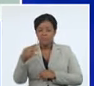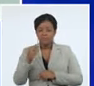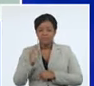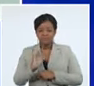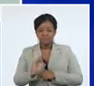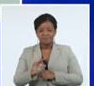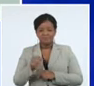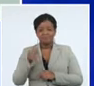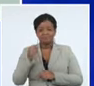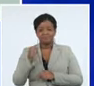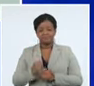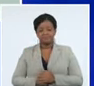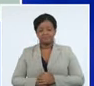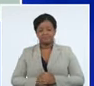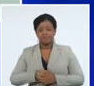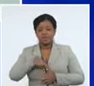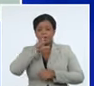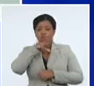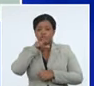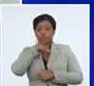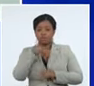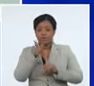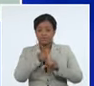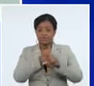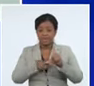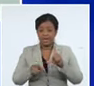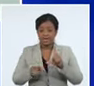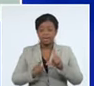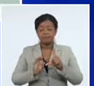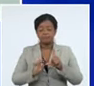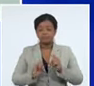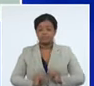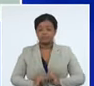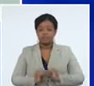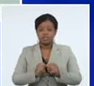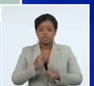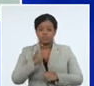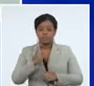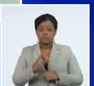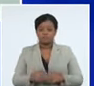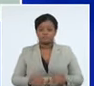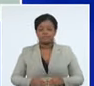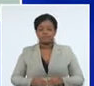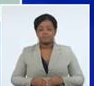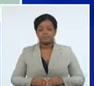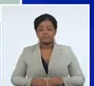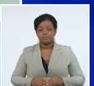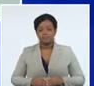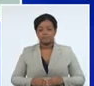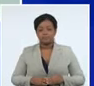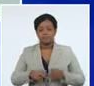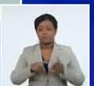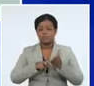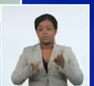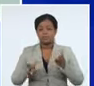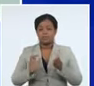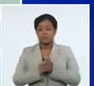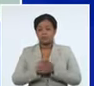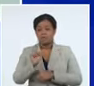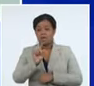uno, y Cotorro y Regla están reportando 2 casos. Provincia de Mayabeque, ahí la